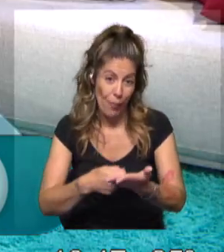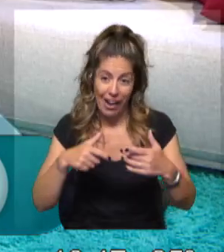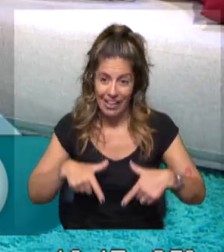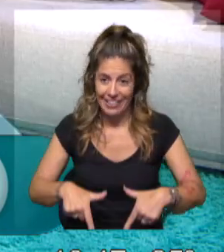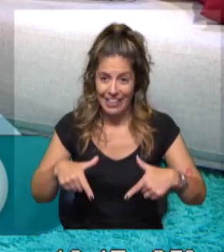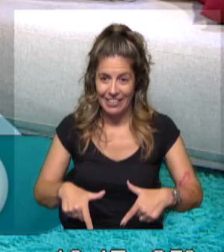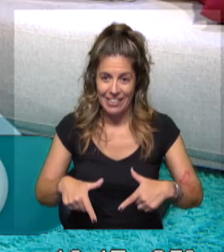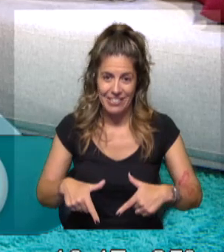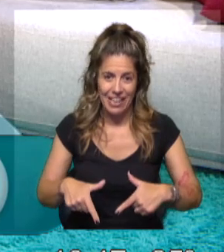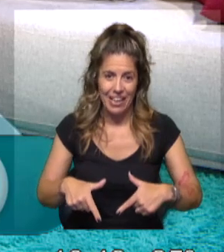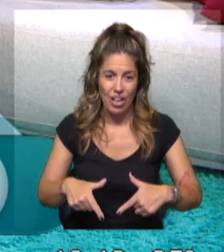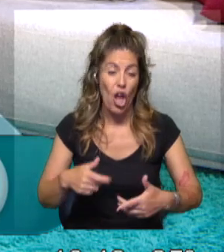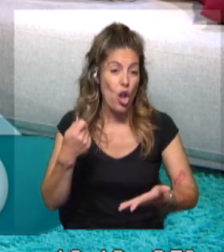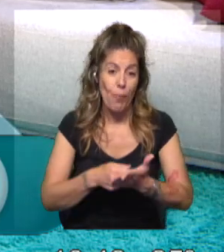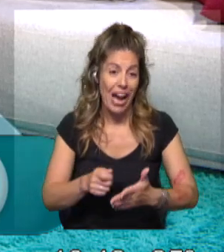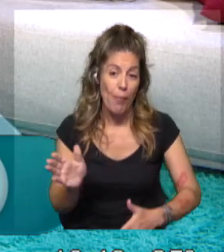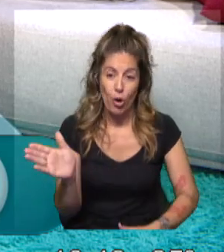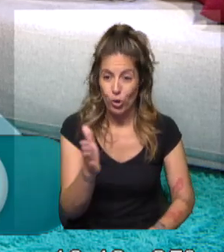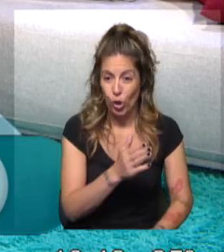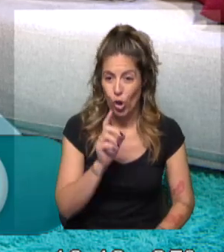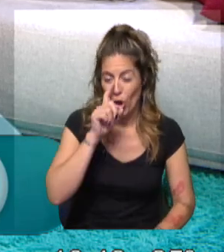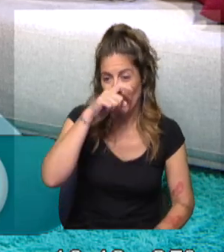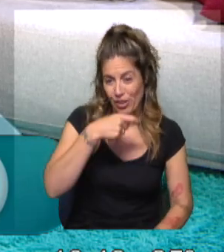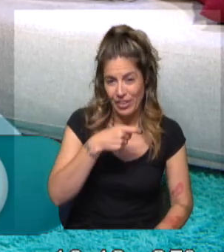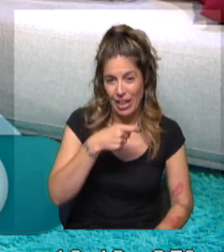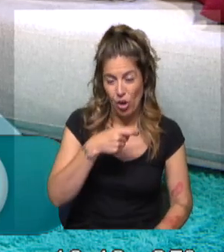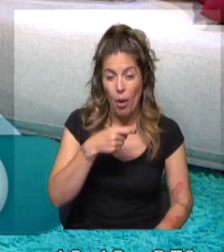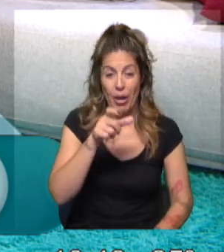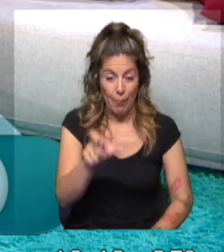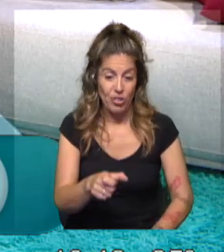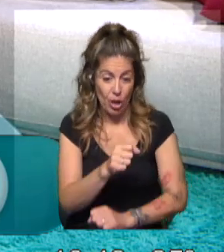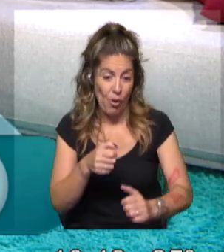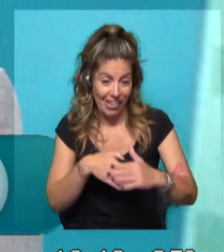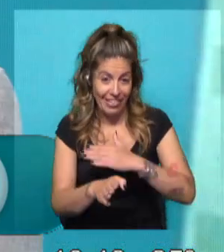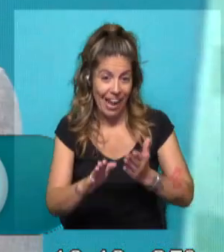una apuesta. O sea, lo cubrimos todos los montevideanos. Exactamente. Es un poco, tienen derecho